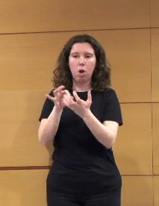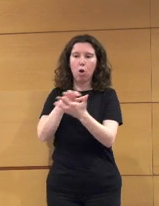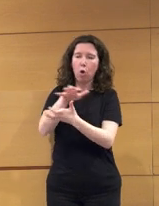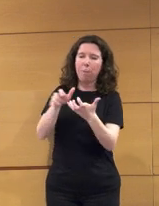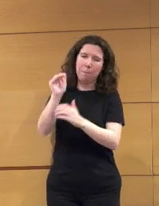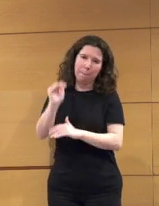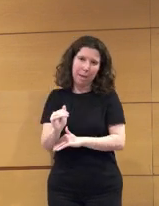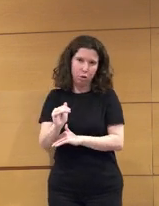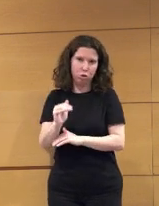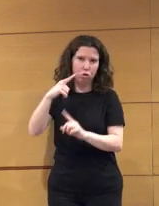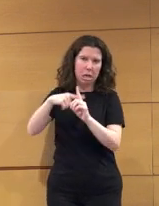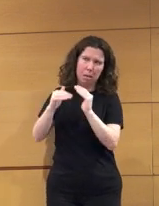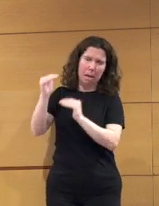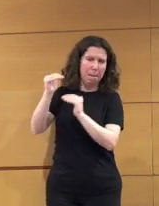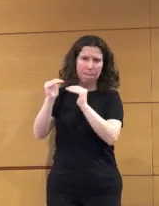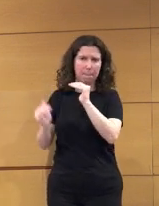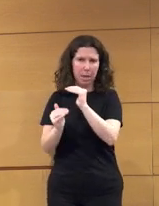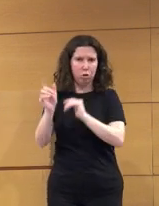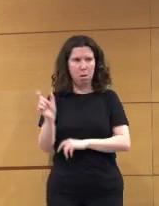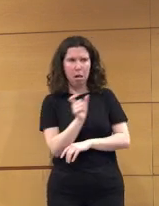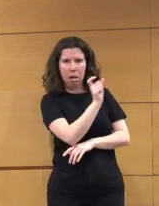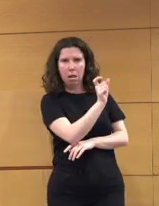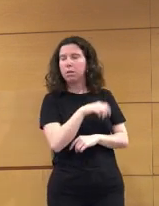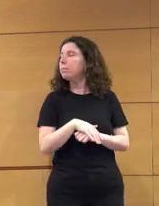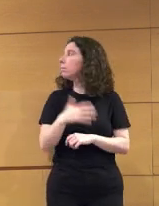morfológica. Aquí tenemos un ejemplo de un